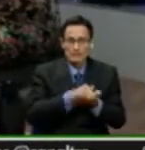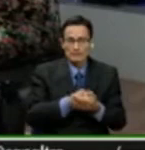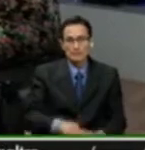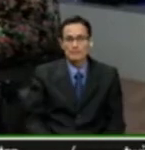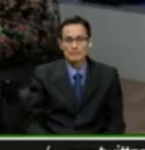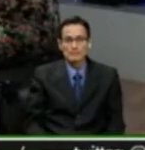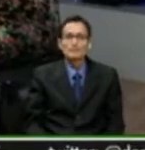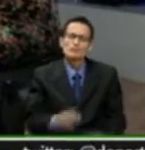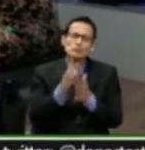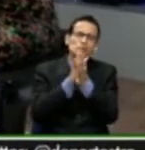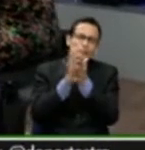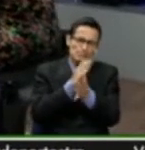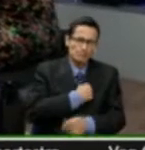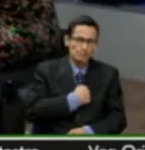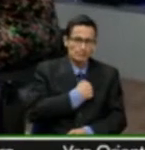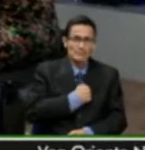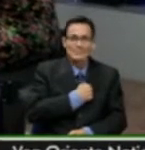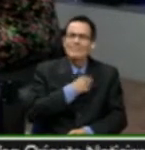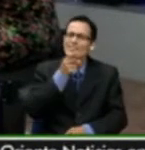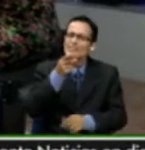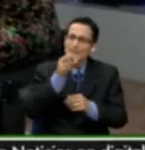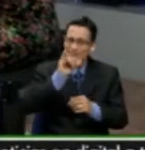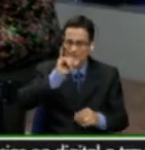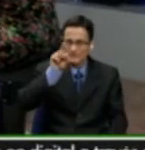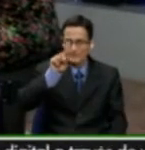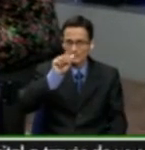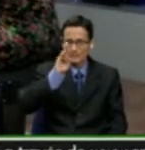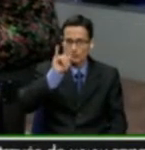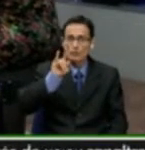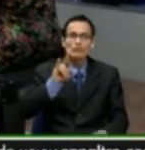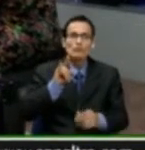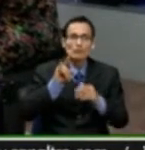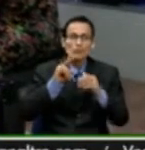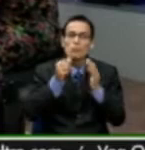favor, ¿cuál es ese programa que el ISABU tiene en alerta de la violencia?